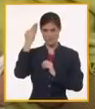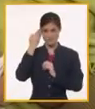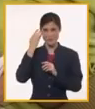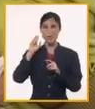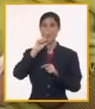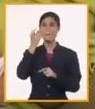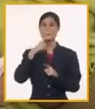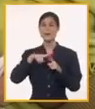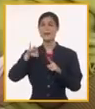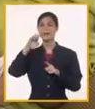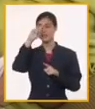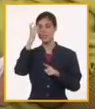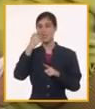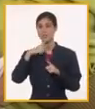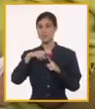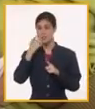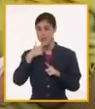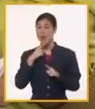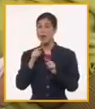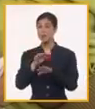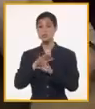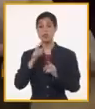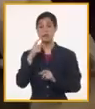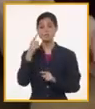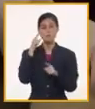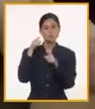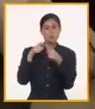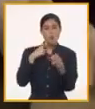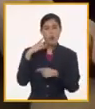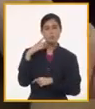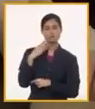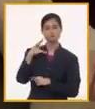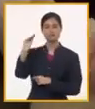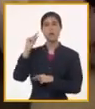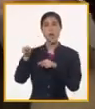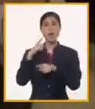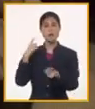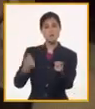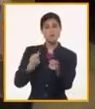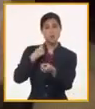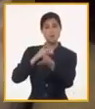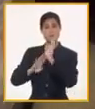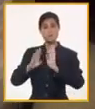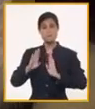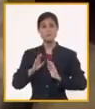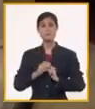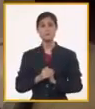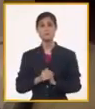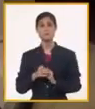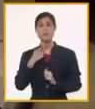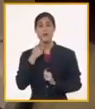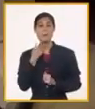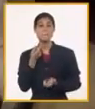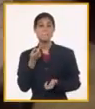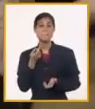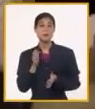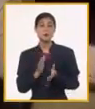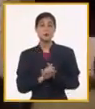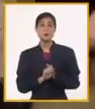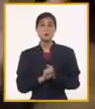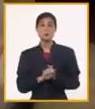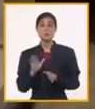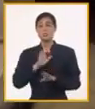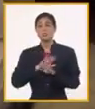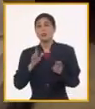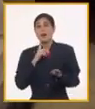¿Usted lamentó no haber ido al Moncada? A todo, a cuanta cosa hubo yo lo lamenté, porque es que mi decisión la tomé, que